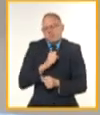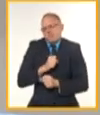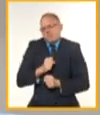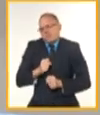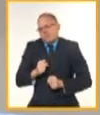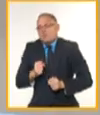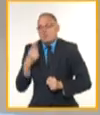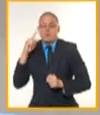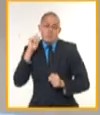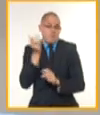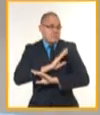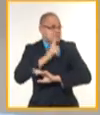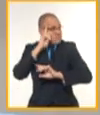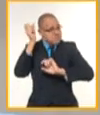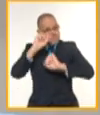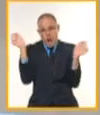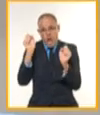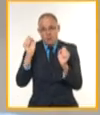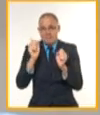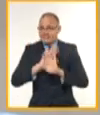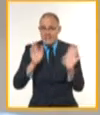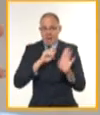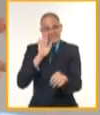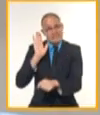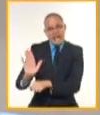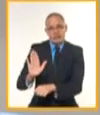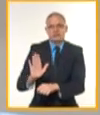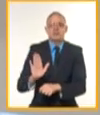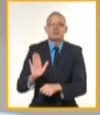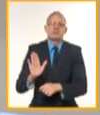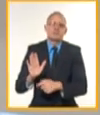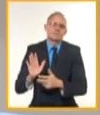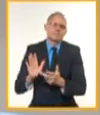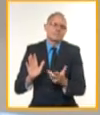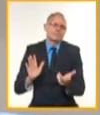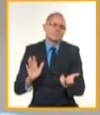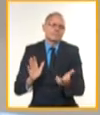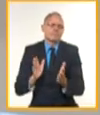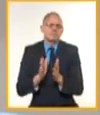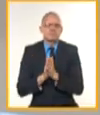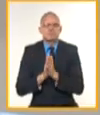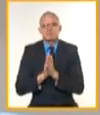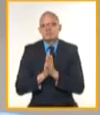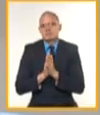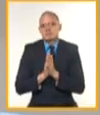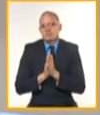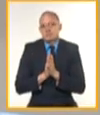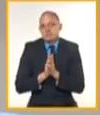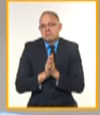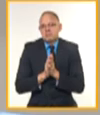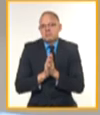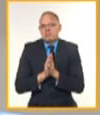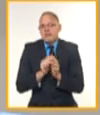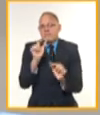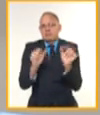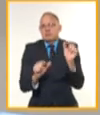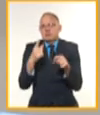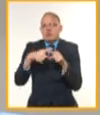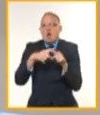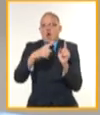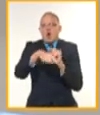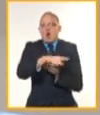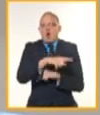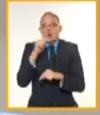dice ¿dónde está el establishment? Los que no se han sumado no aparecen, ¿dónde están?